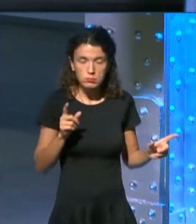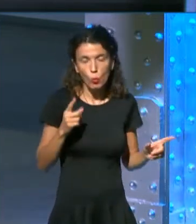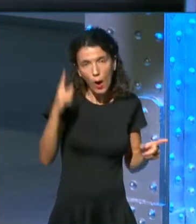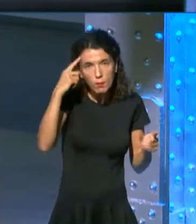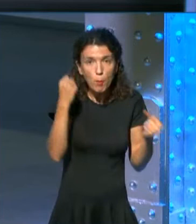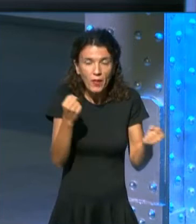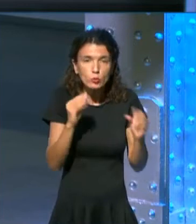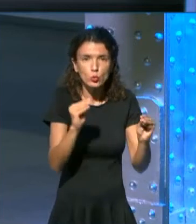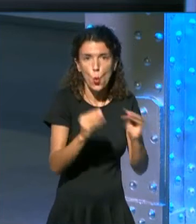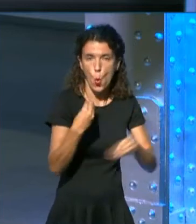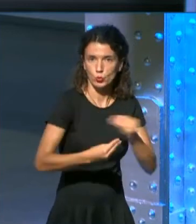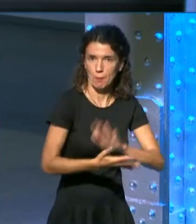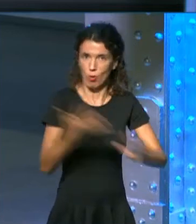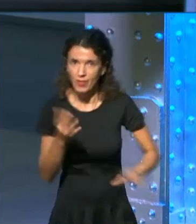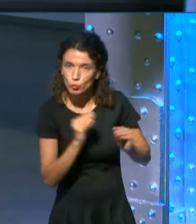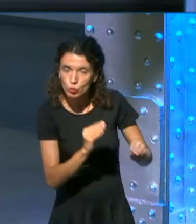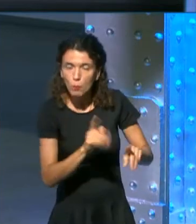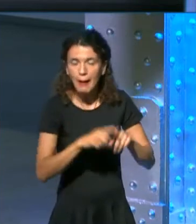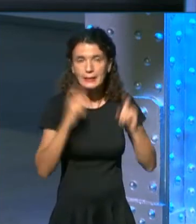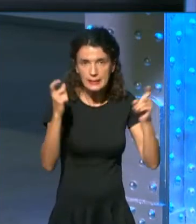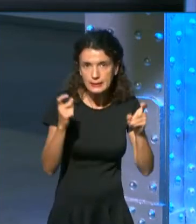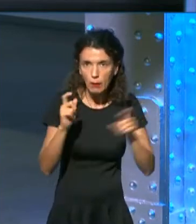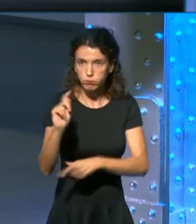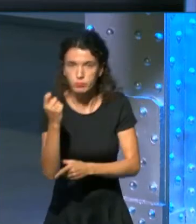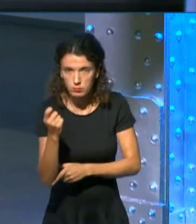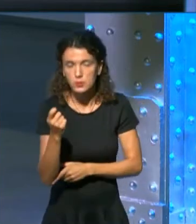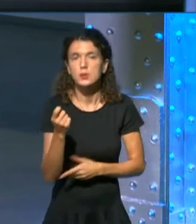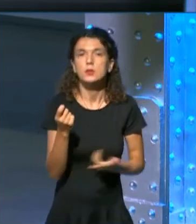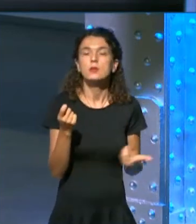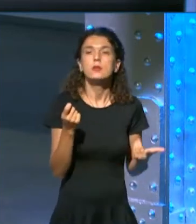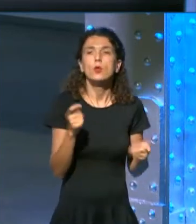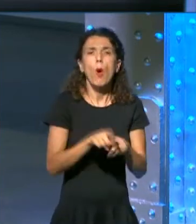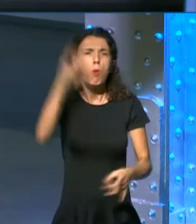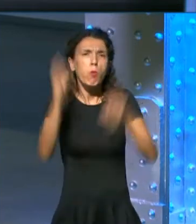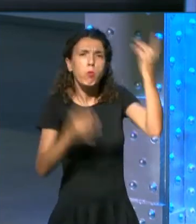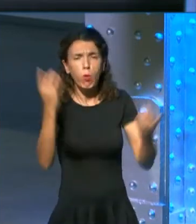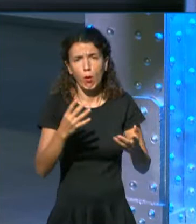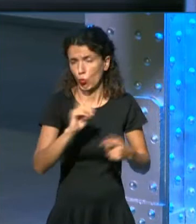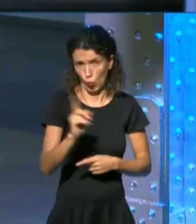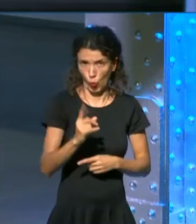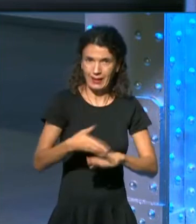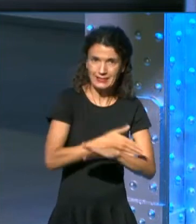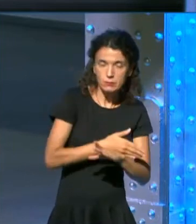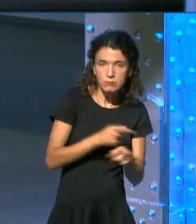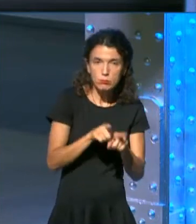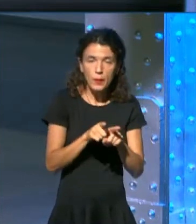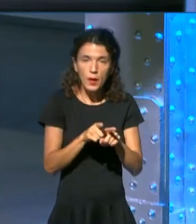superpoder, su velocidad, cuando cree que puede tener éxito. Y no lo usa a lo loco, sino que es capaz de